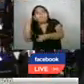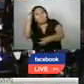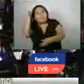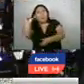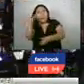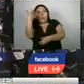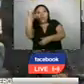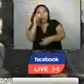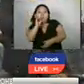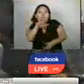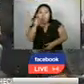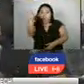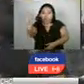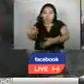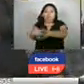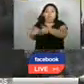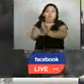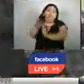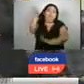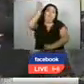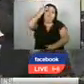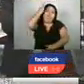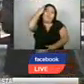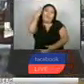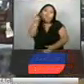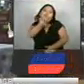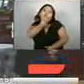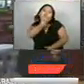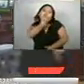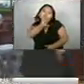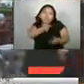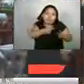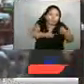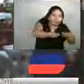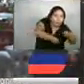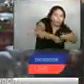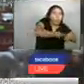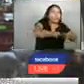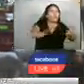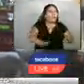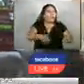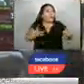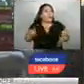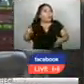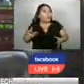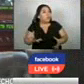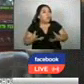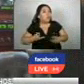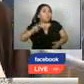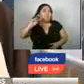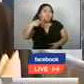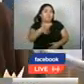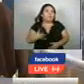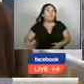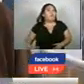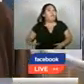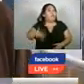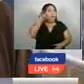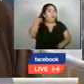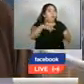alusión a que Portillo Cuadra conocía de las negociaciones de Quijano, porque en esa ocasión buscaba el cargo de vicepresidente.